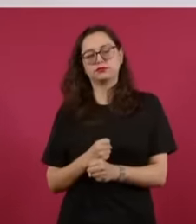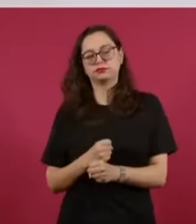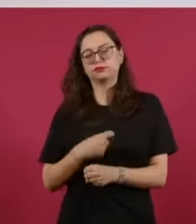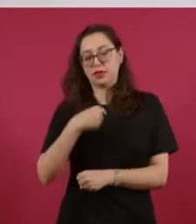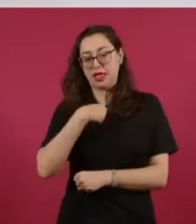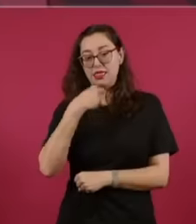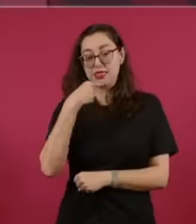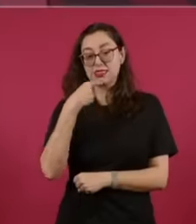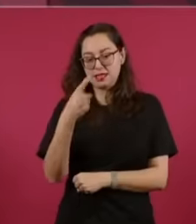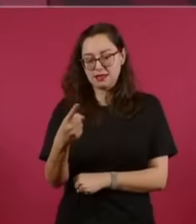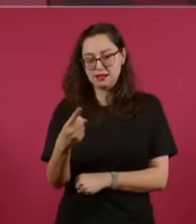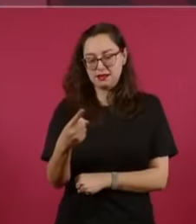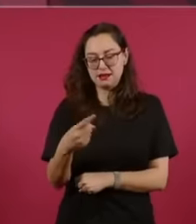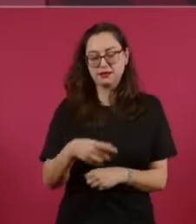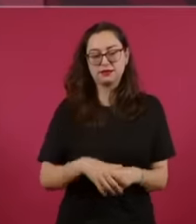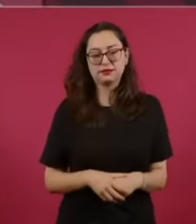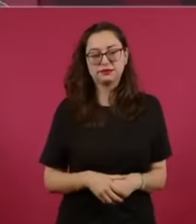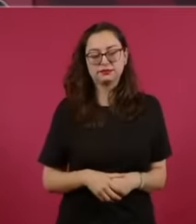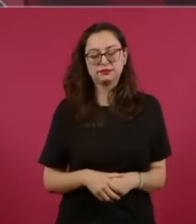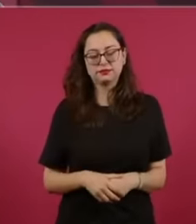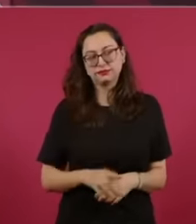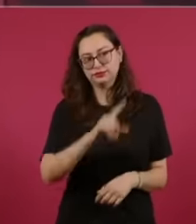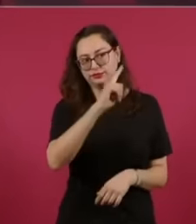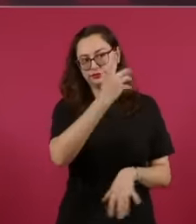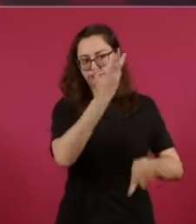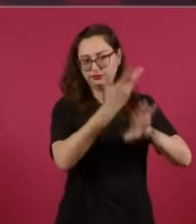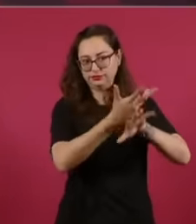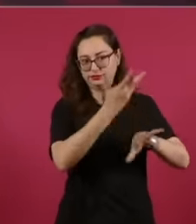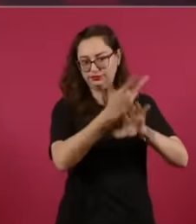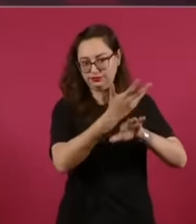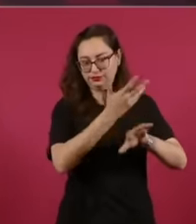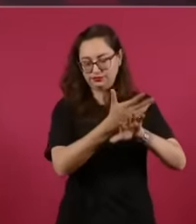de que un periódico de Los Ángeles